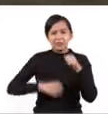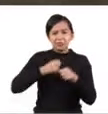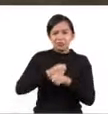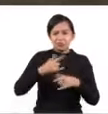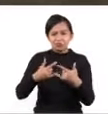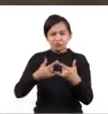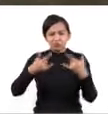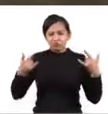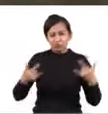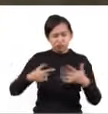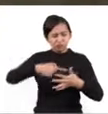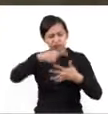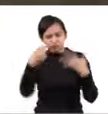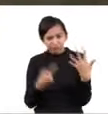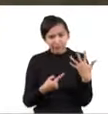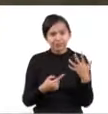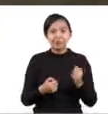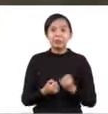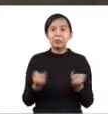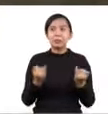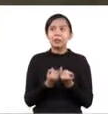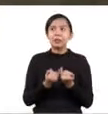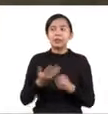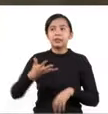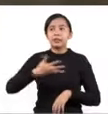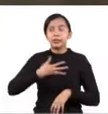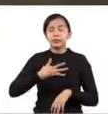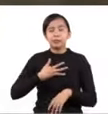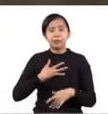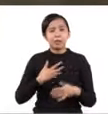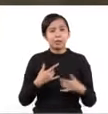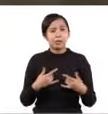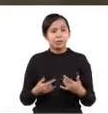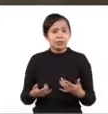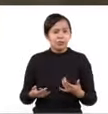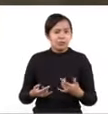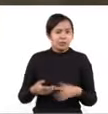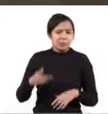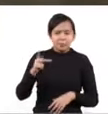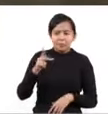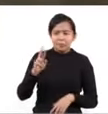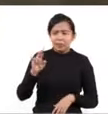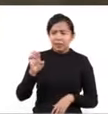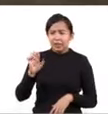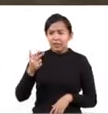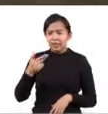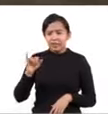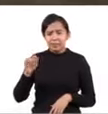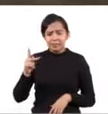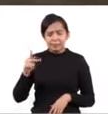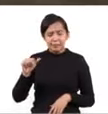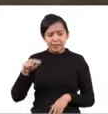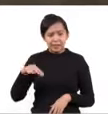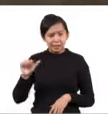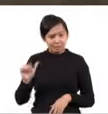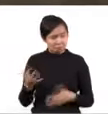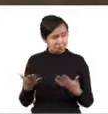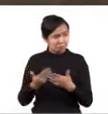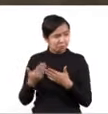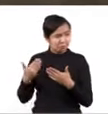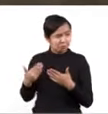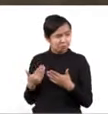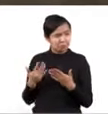civilización, que tiene no solamente la historia milenaria prehispánica antes de la conquista española,